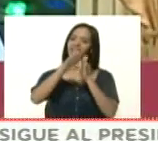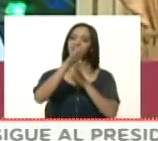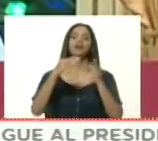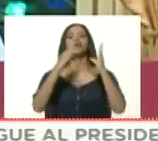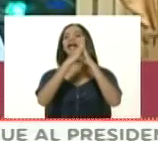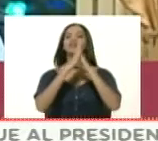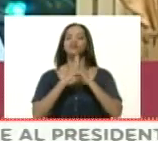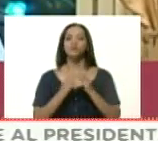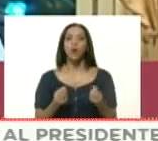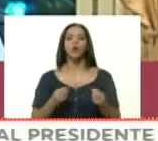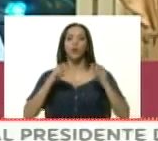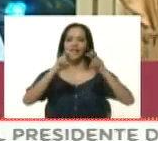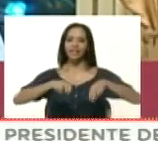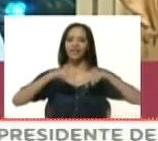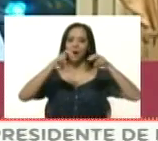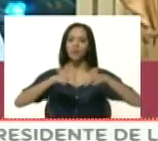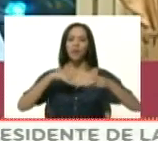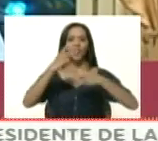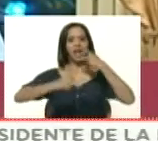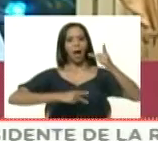todo el campo de la producción